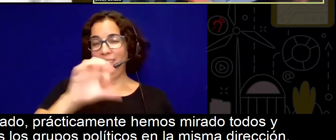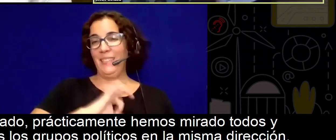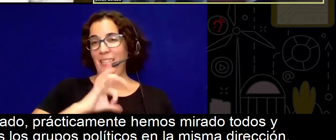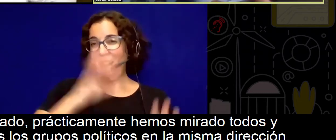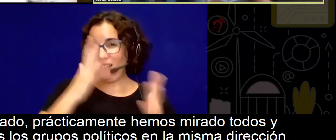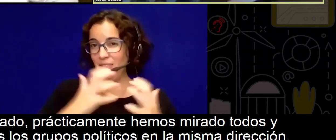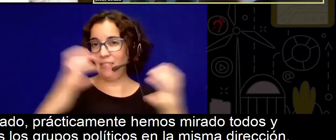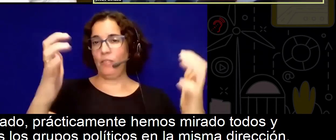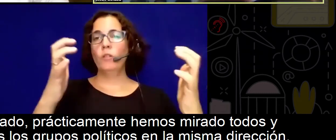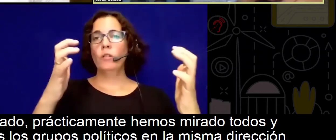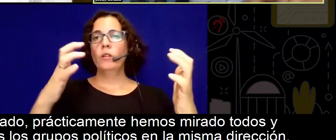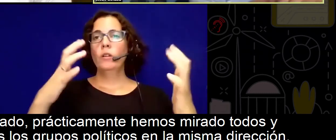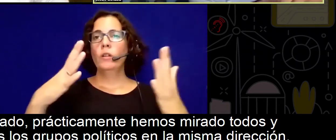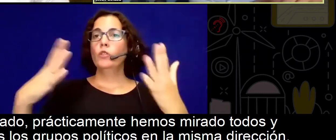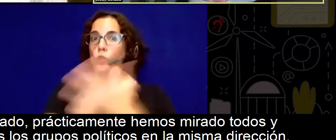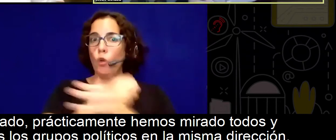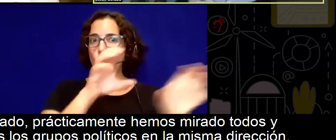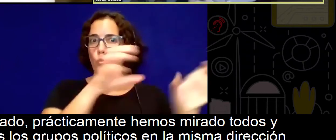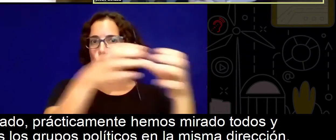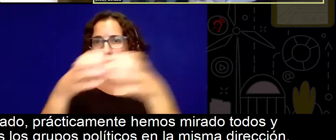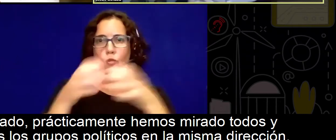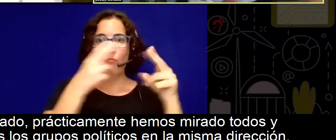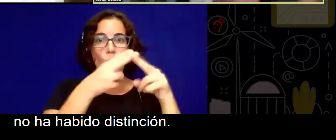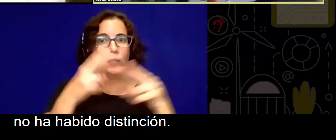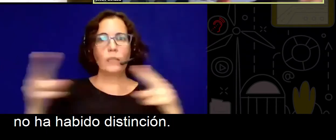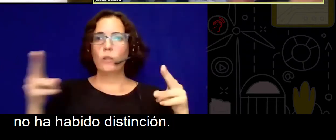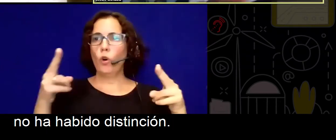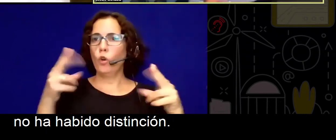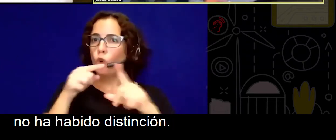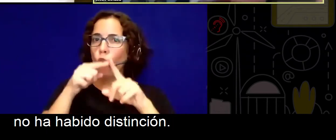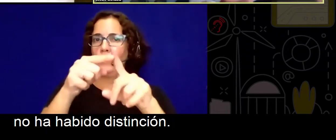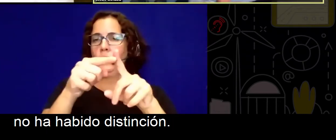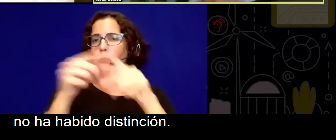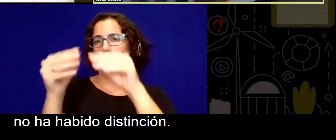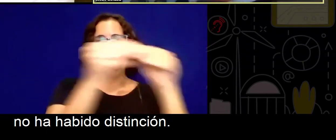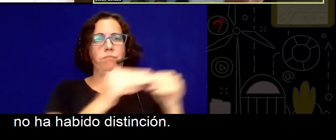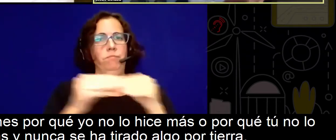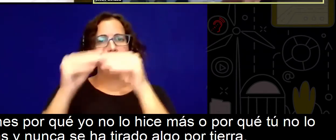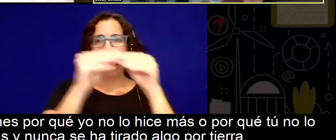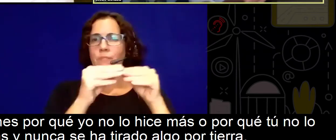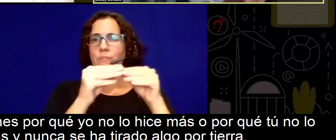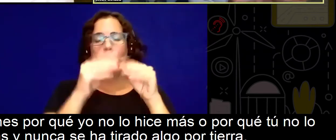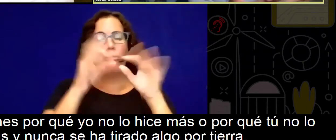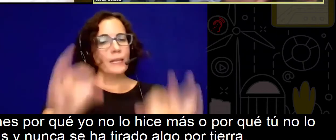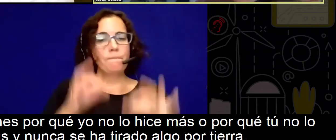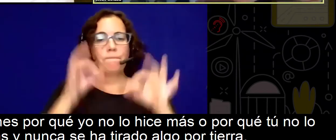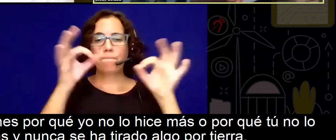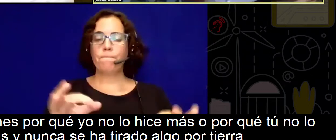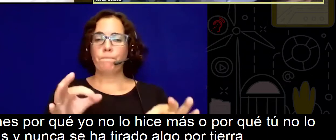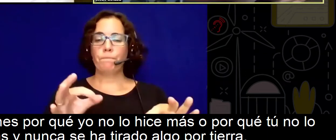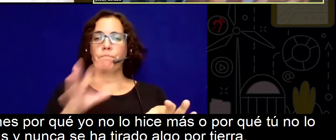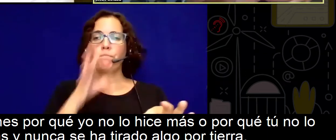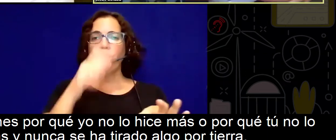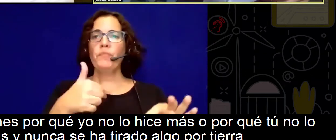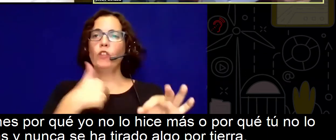hemos mirado todos y han mirado todos los grupos políticos en la misma dirección, no ha habido distinción, es decir, lo que siempre hay reproches es por qué yo no lo hice